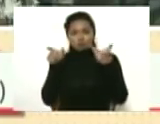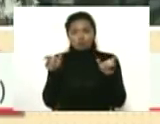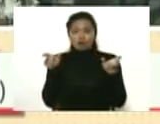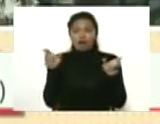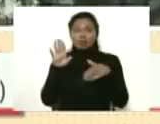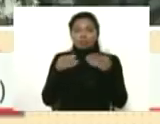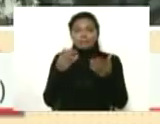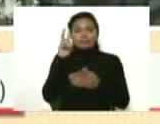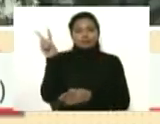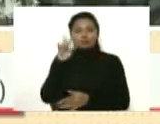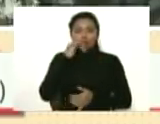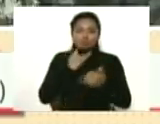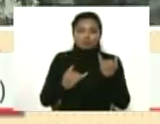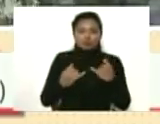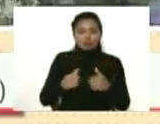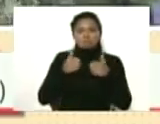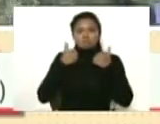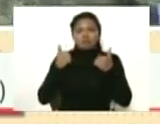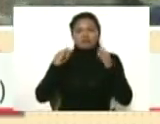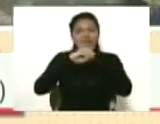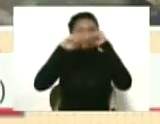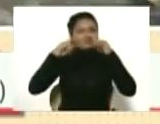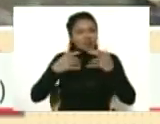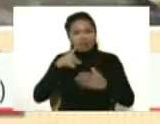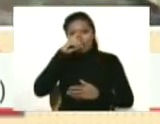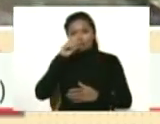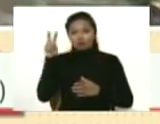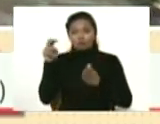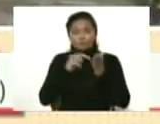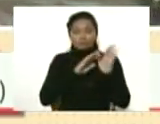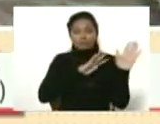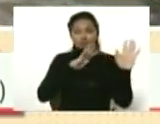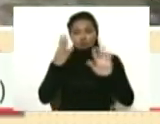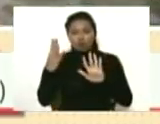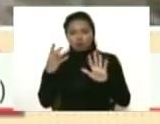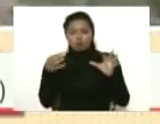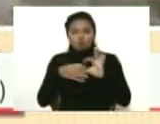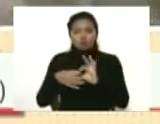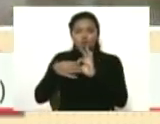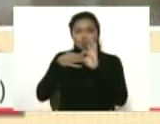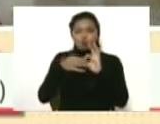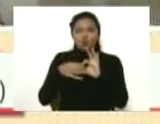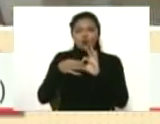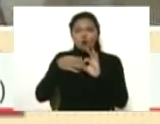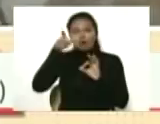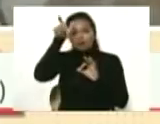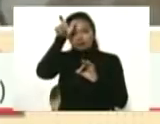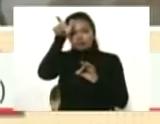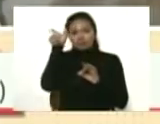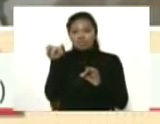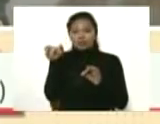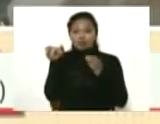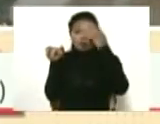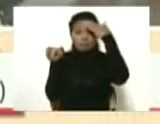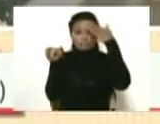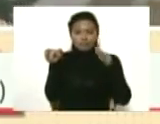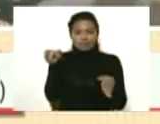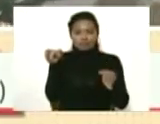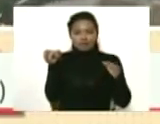Venezuela terminará bien y feliz el año 2019 con Unión Cívico-Militar. No tenga nadie duda de